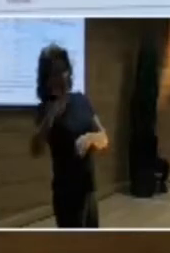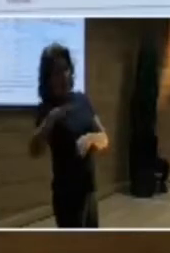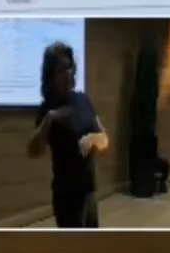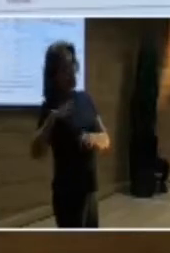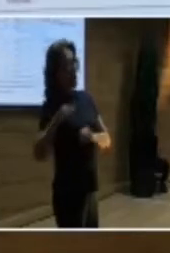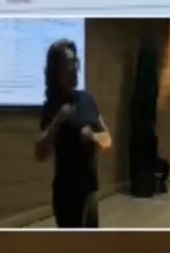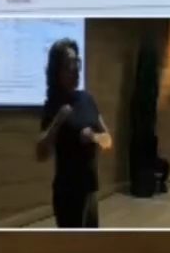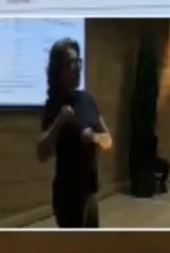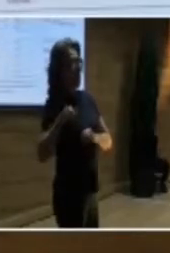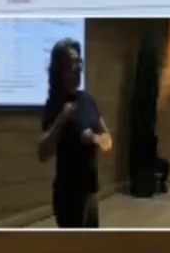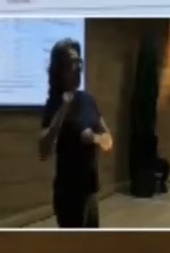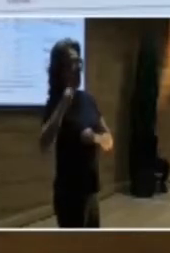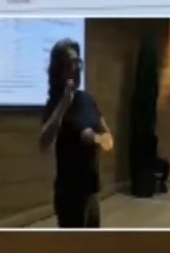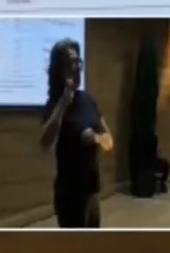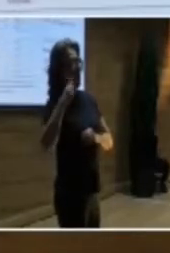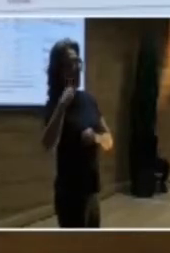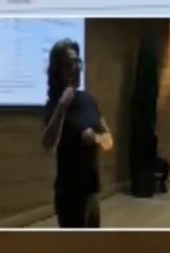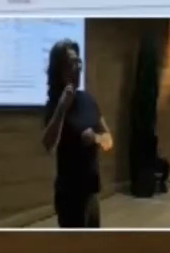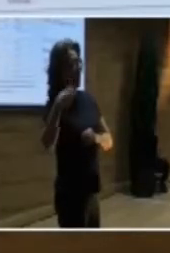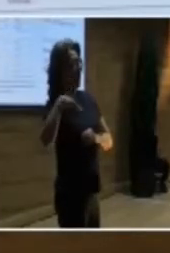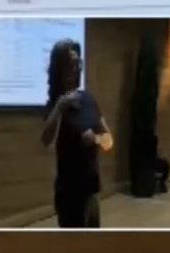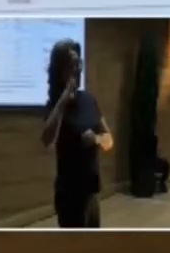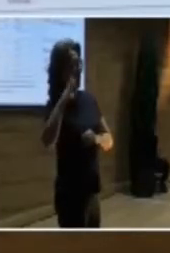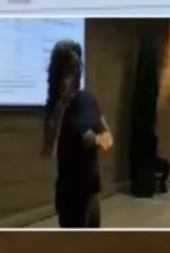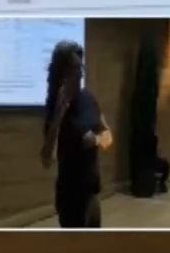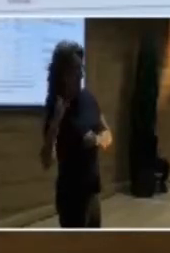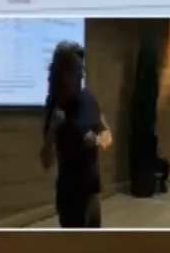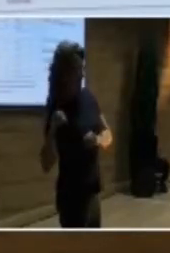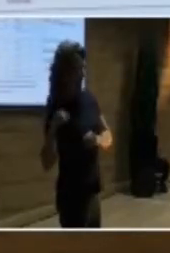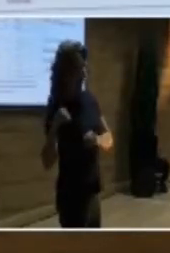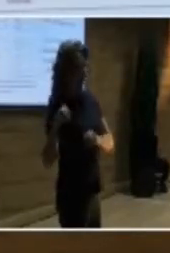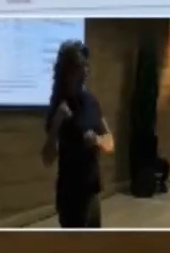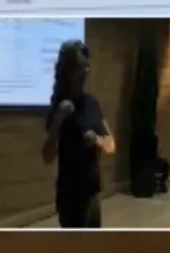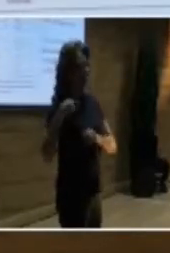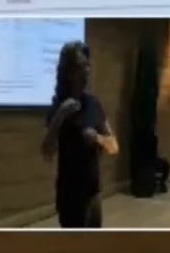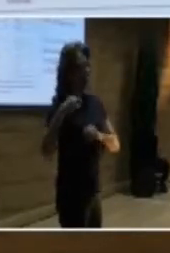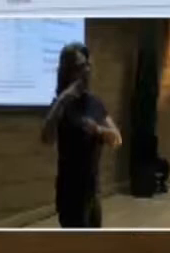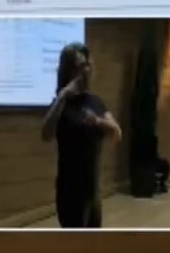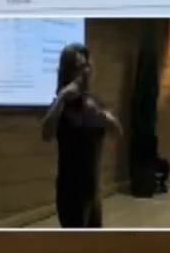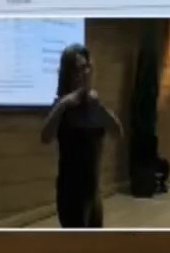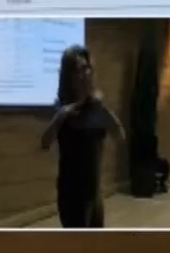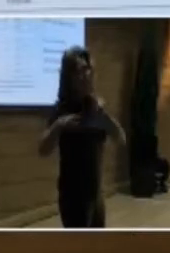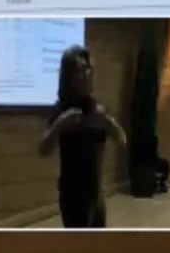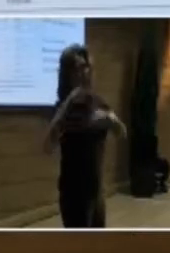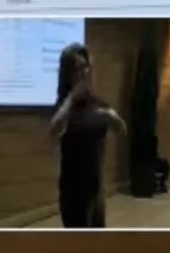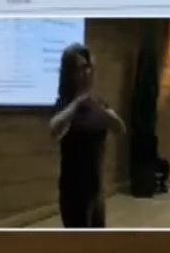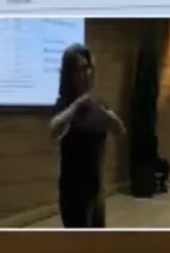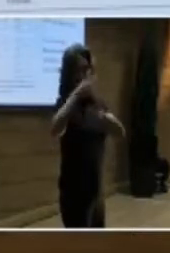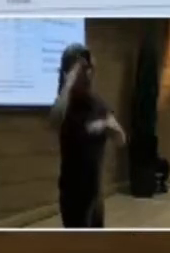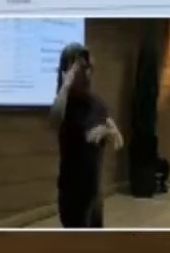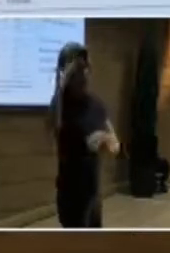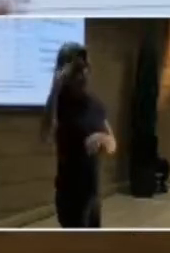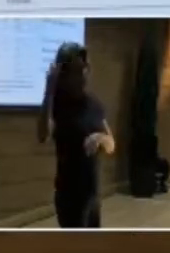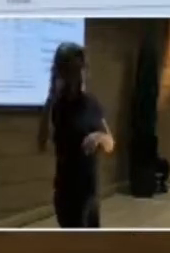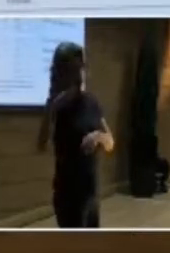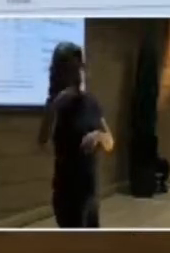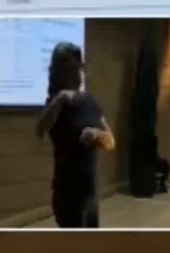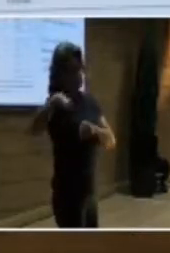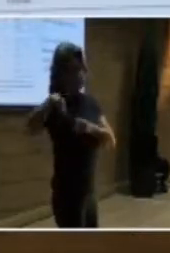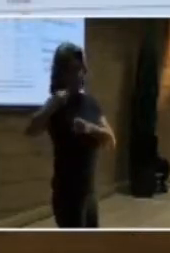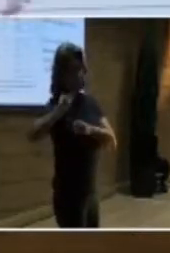gran reto de que más de la mitad de las demencias que uno encuentra en un estudio poblacional no